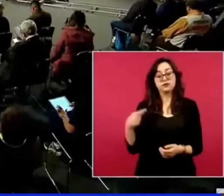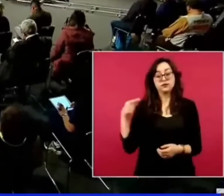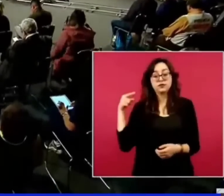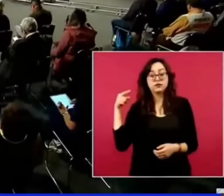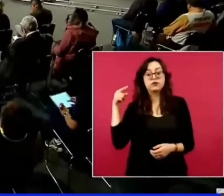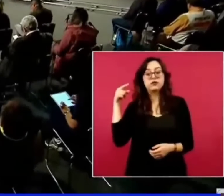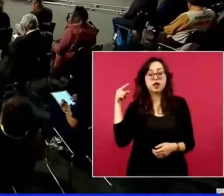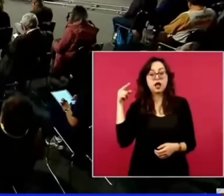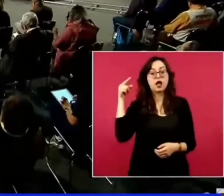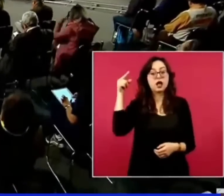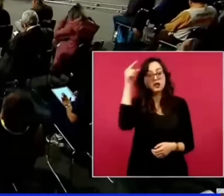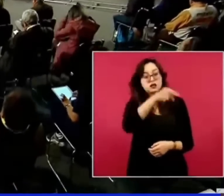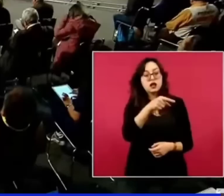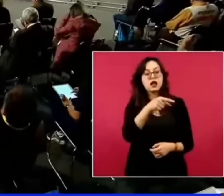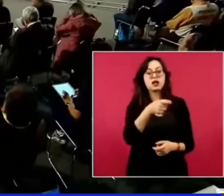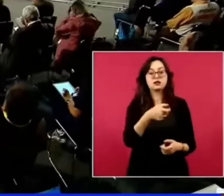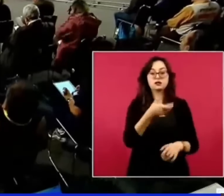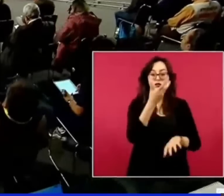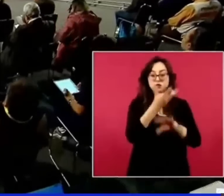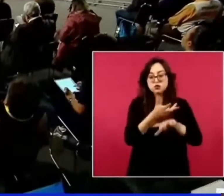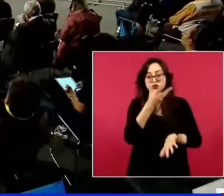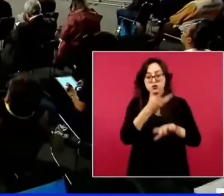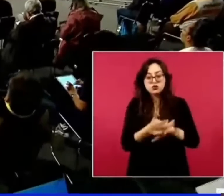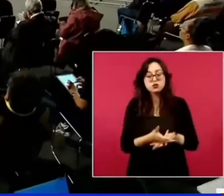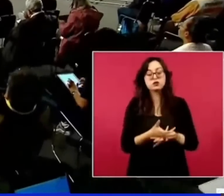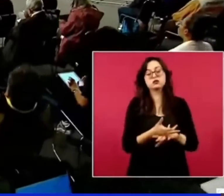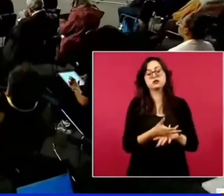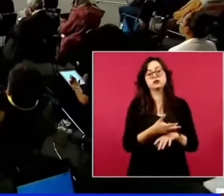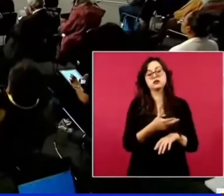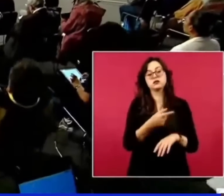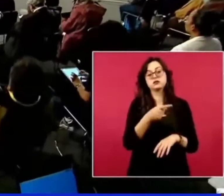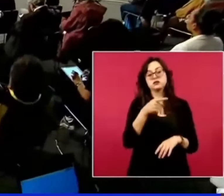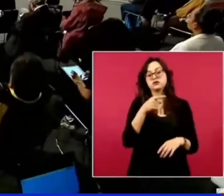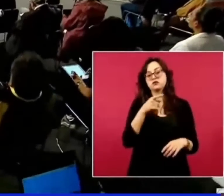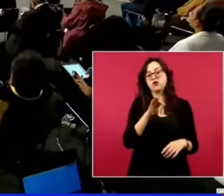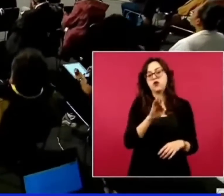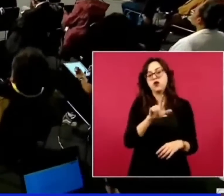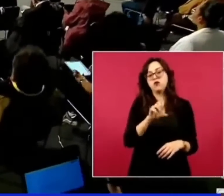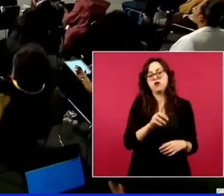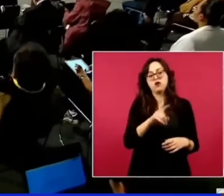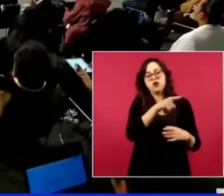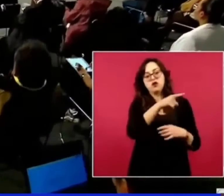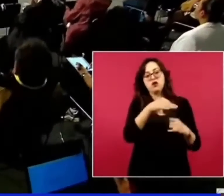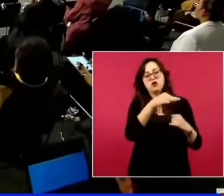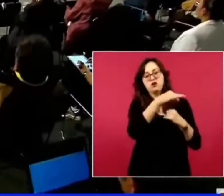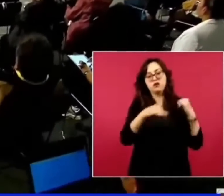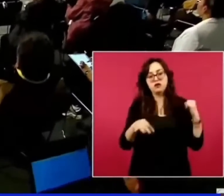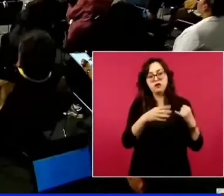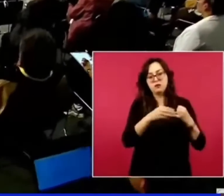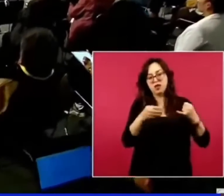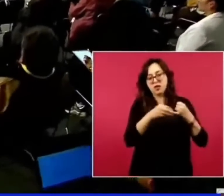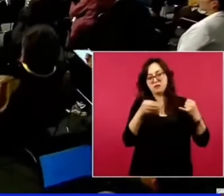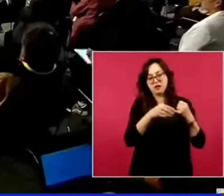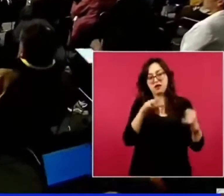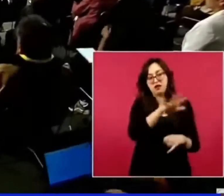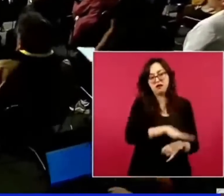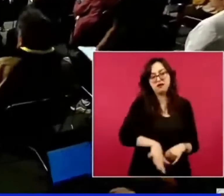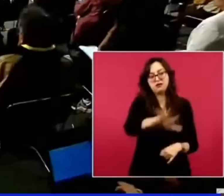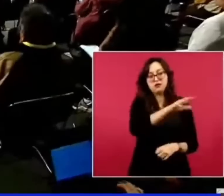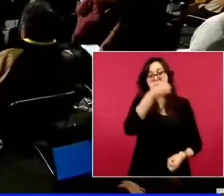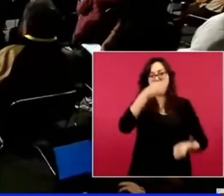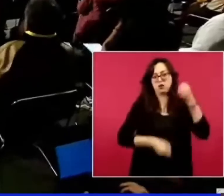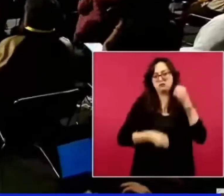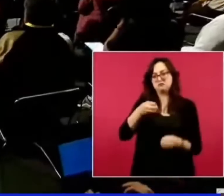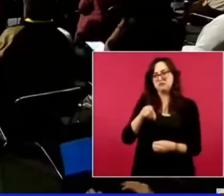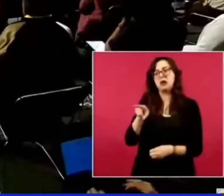Y está el juicio. Pero ¿por qué lo planteo? No solo es por lo de